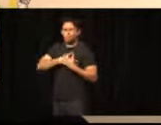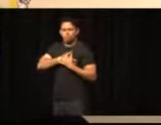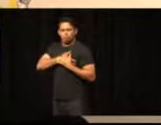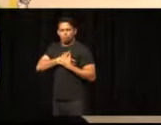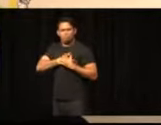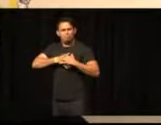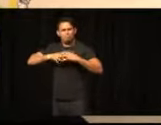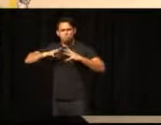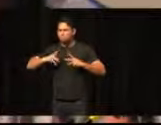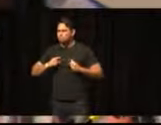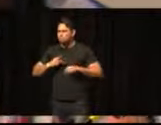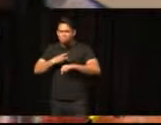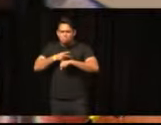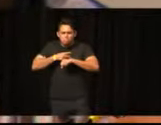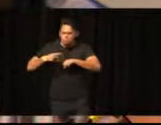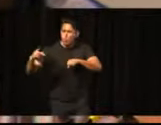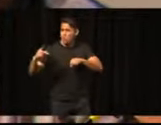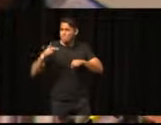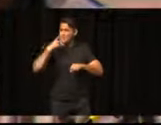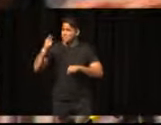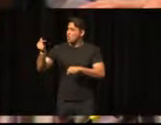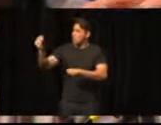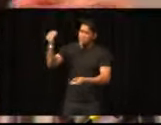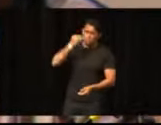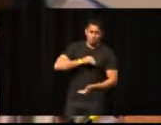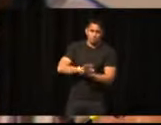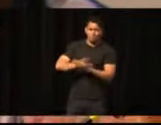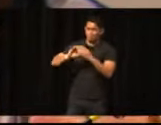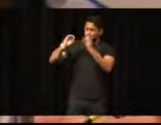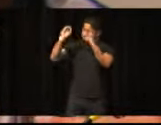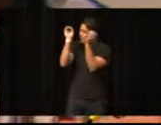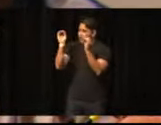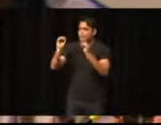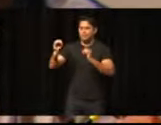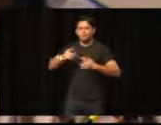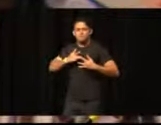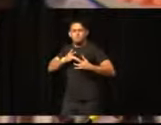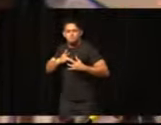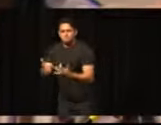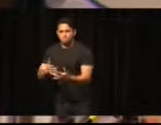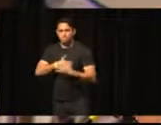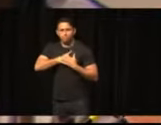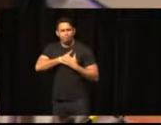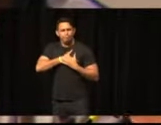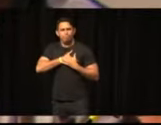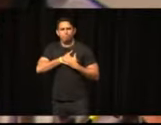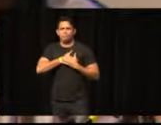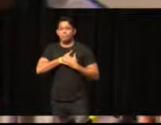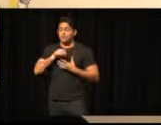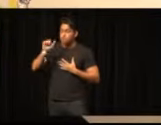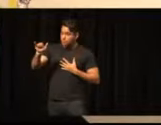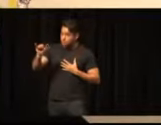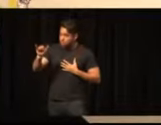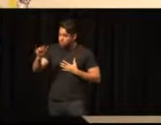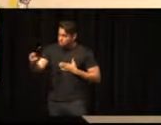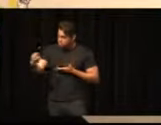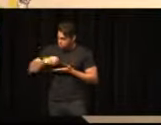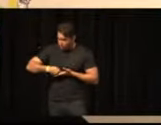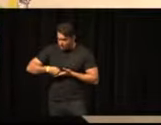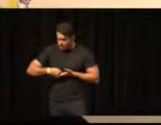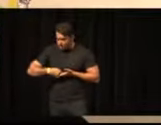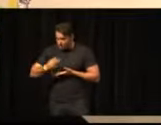que hay a un evento para el deporte, porque ellos no reciben nada por ello, porque si ellos tuviesen que recibir algo y